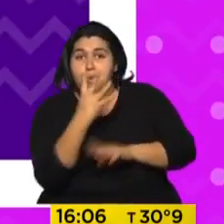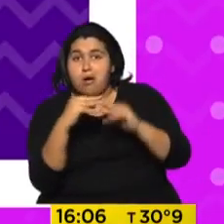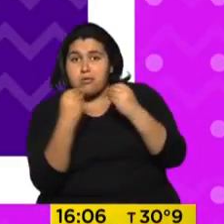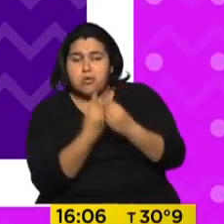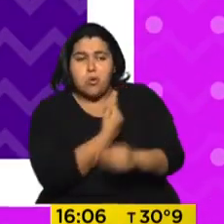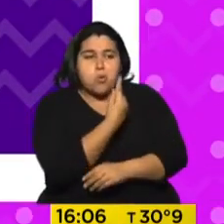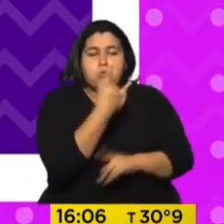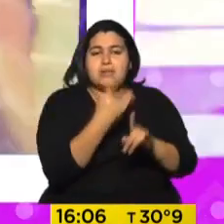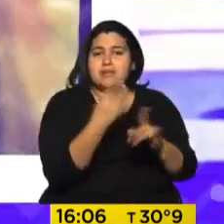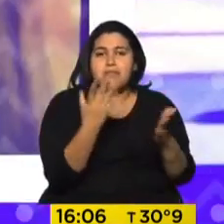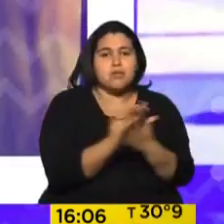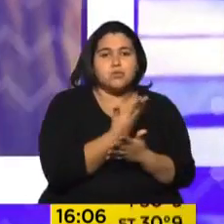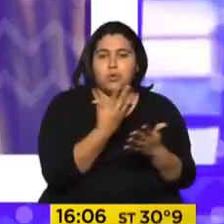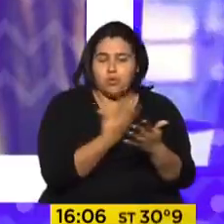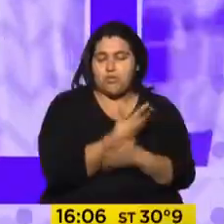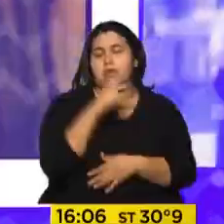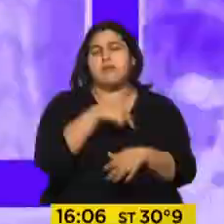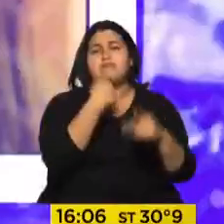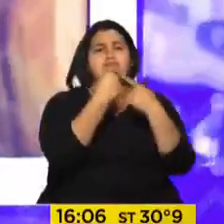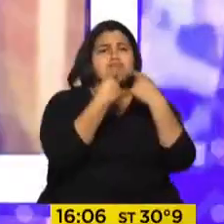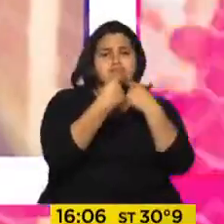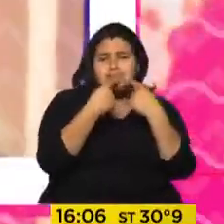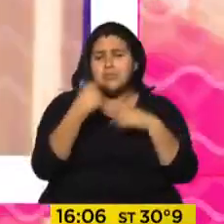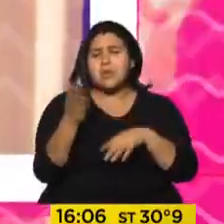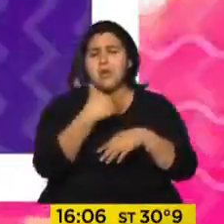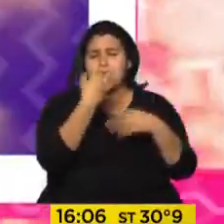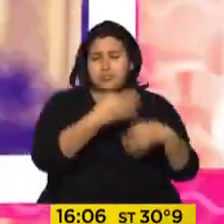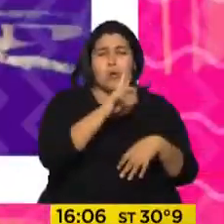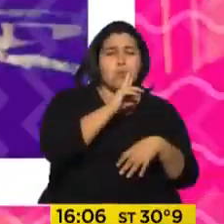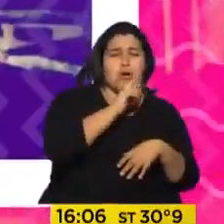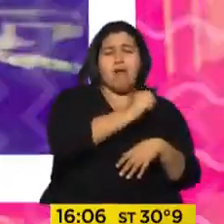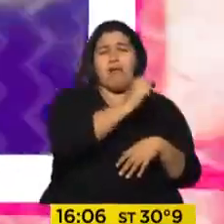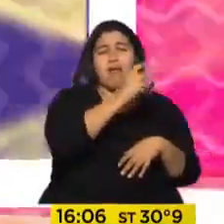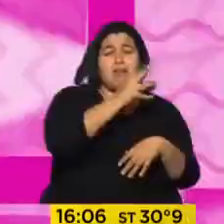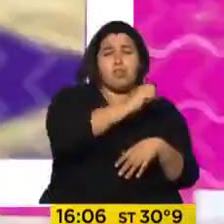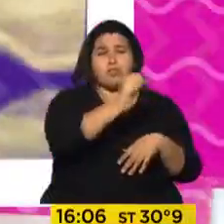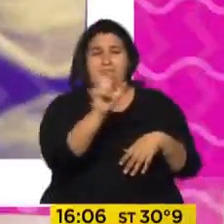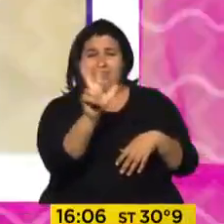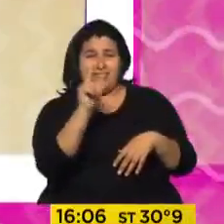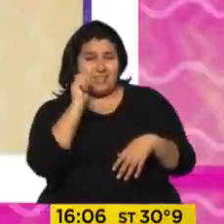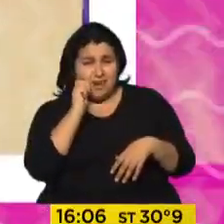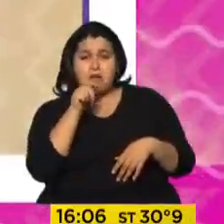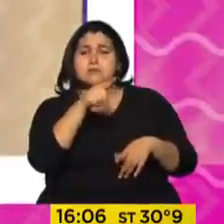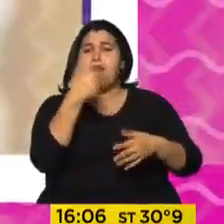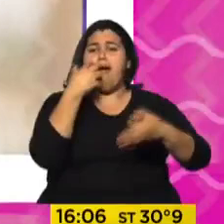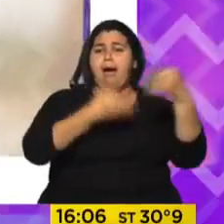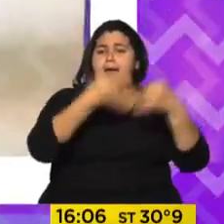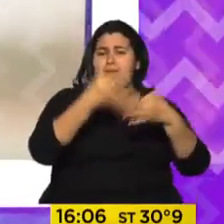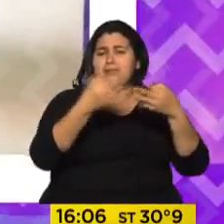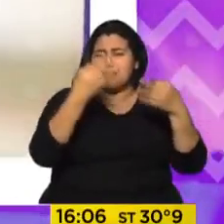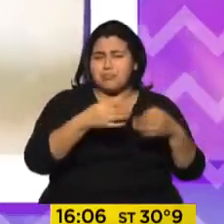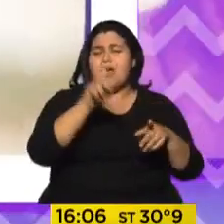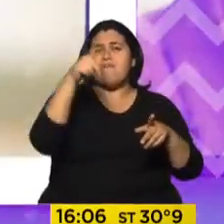de violencia. La encuesta se realizó a mujeres de 14 a 33 años y también analizó la violencia